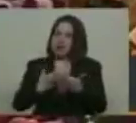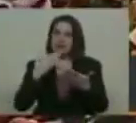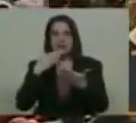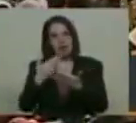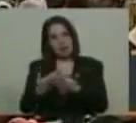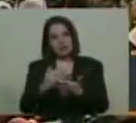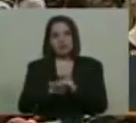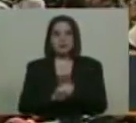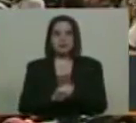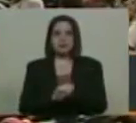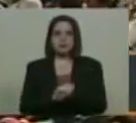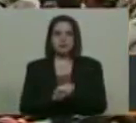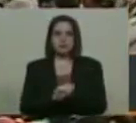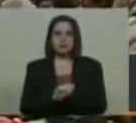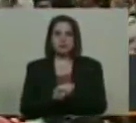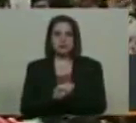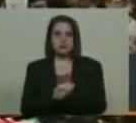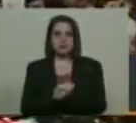Soy